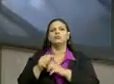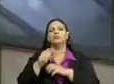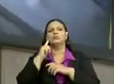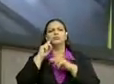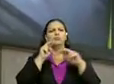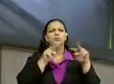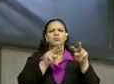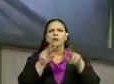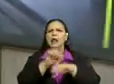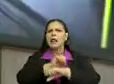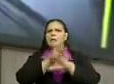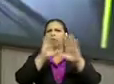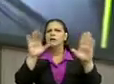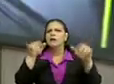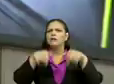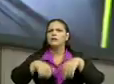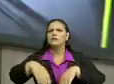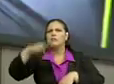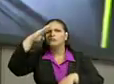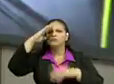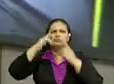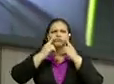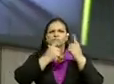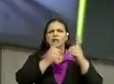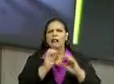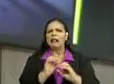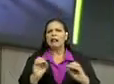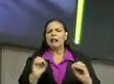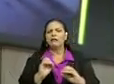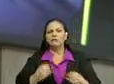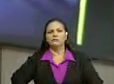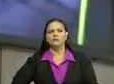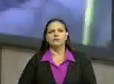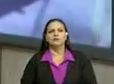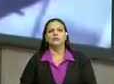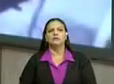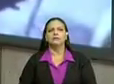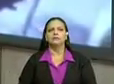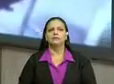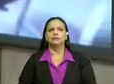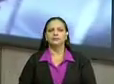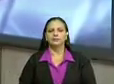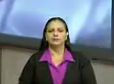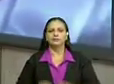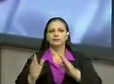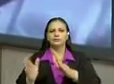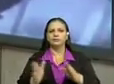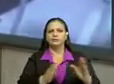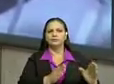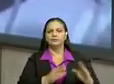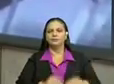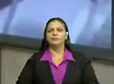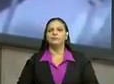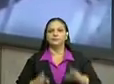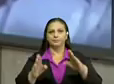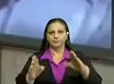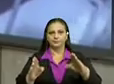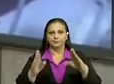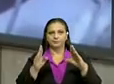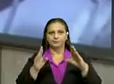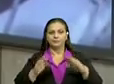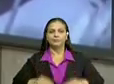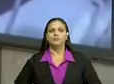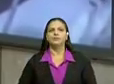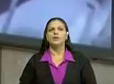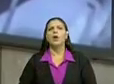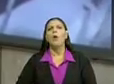sea, nay. ¡Atención! ¡Atención! Póngale cuidado a esta información. Por falta de